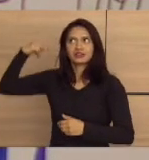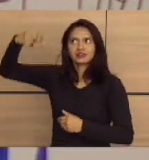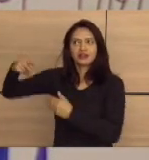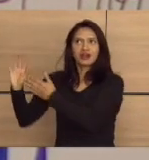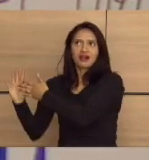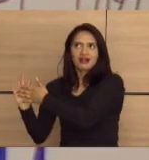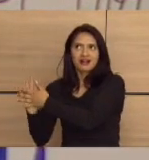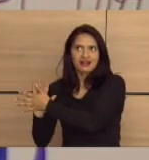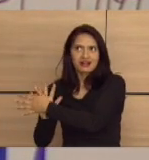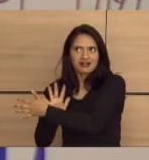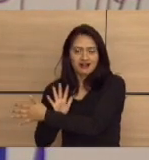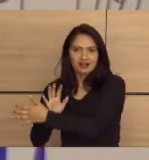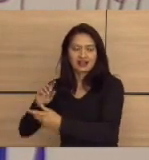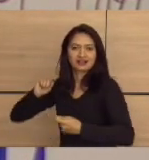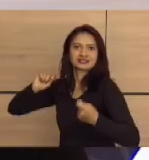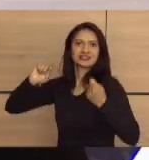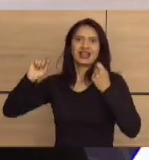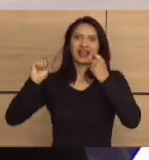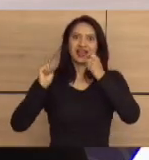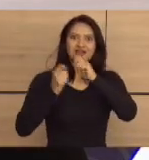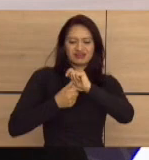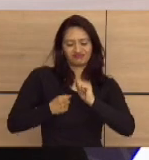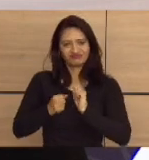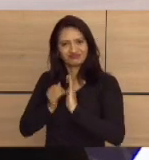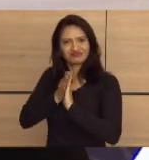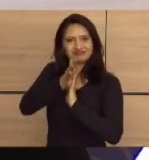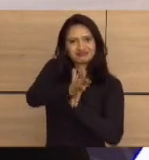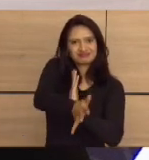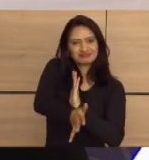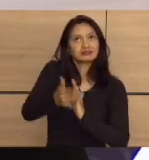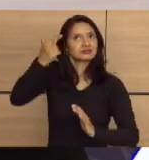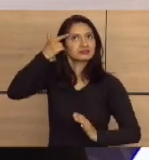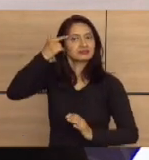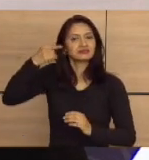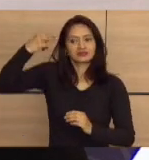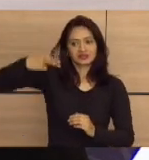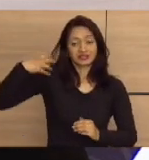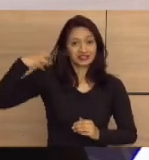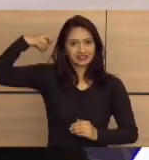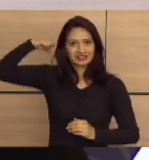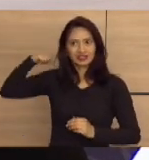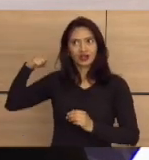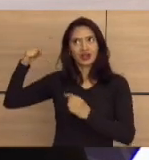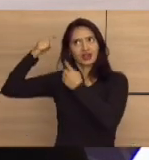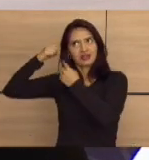contadas, trascender la narrativa heroica, pensar en la historia pensando el futuro.